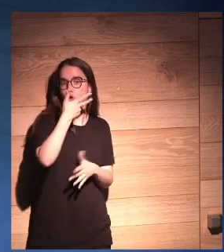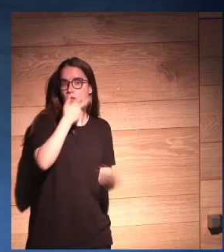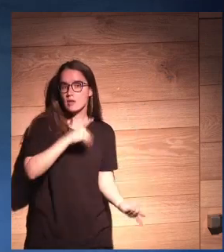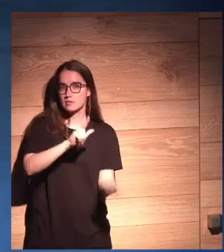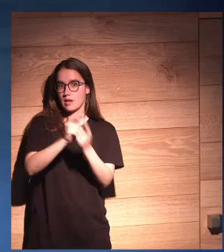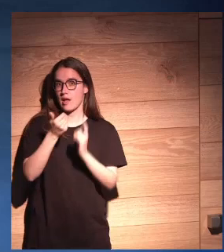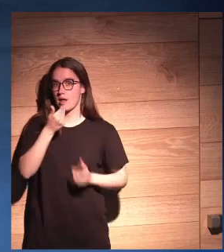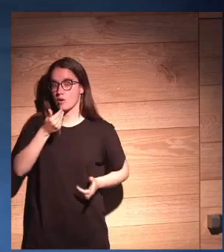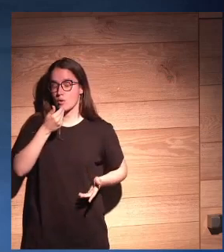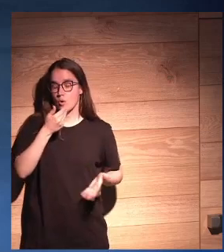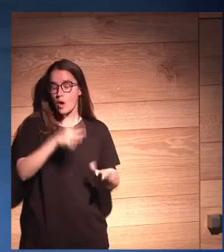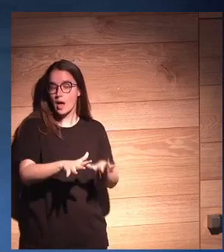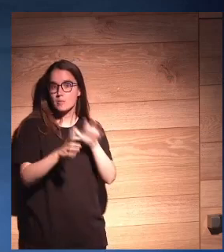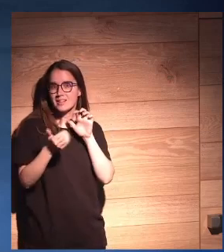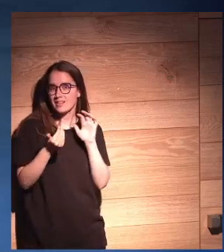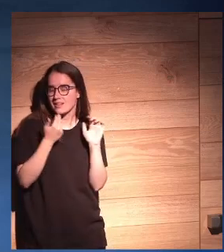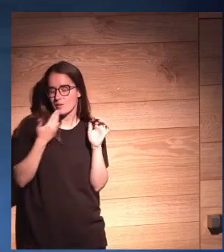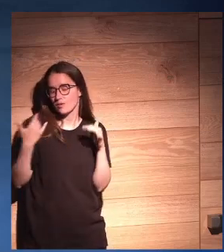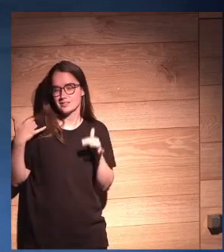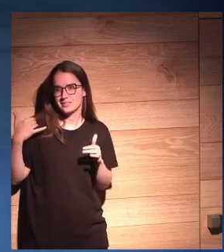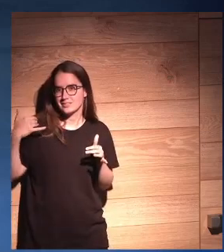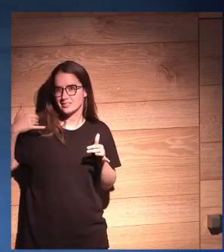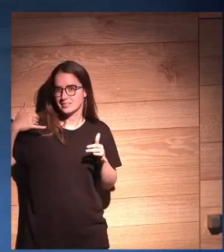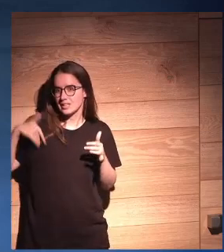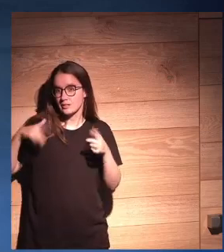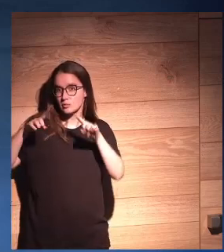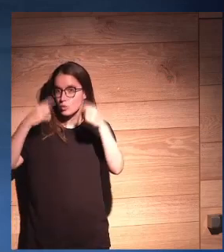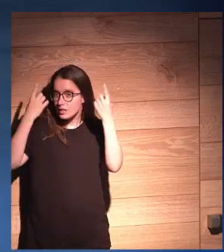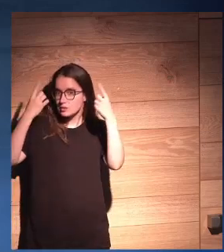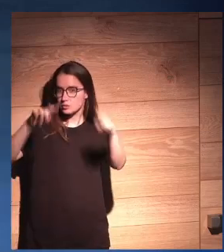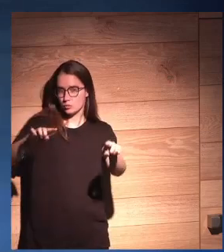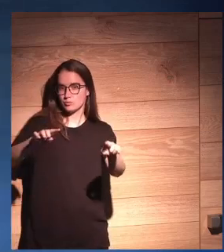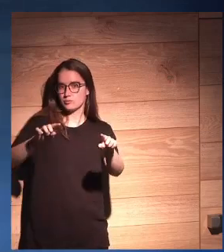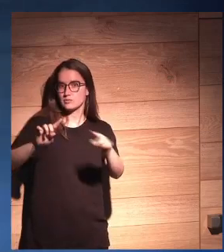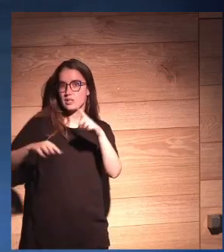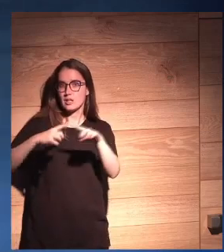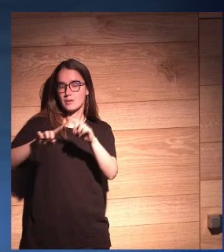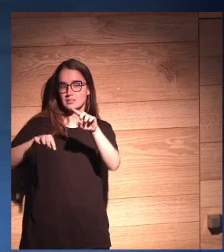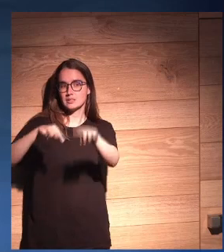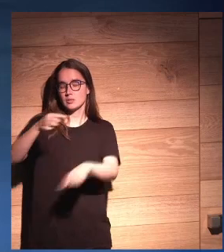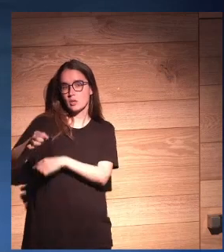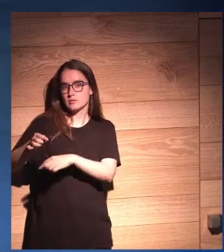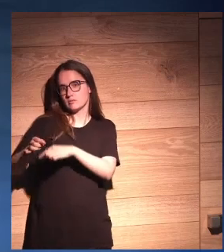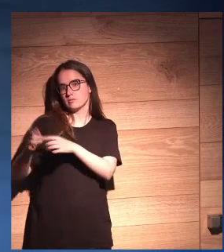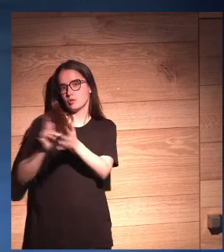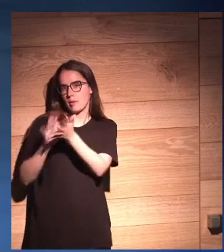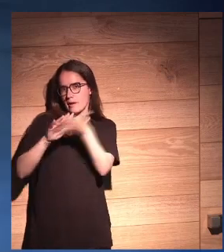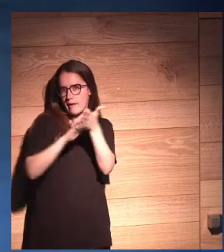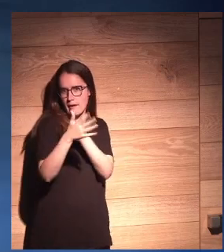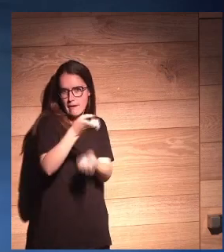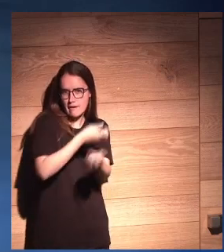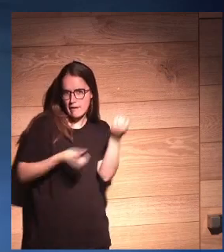hoy o sacáis algo bueno de esto, pues ya corre a vuestra cuenta. Estaremos aquí, eso, además luego hay un networking, así que